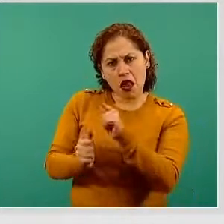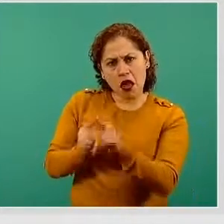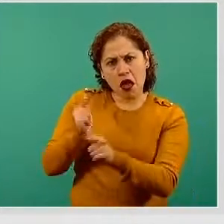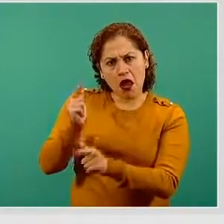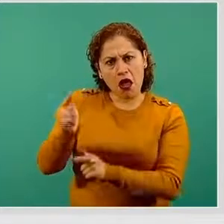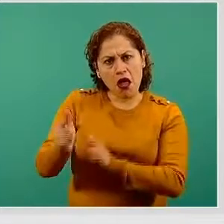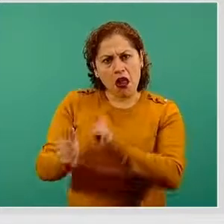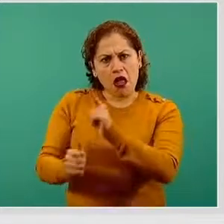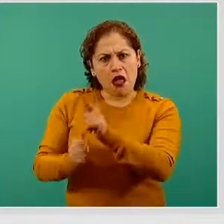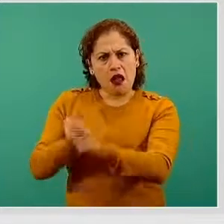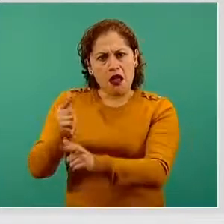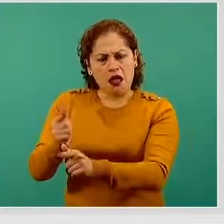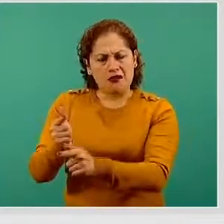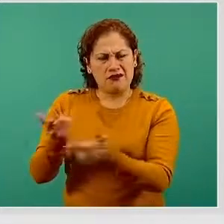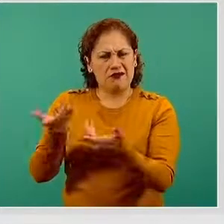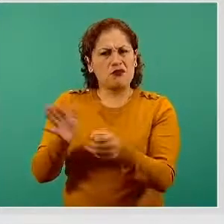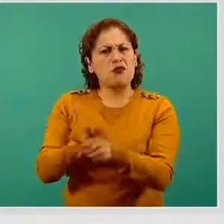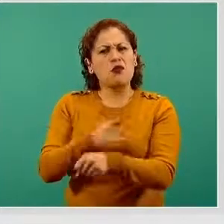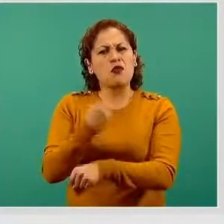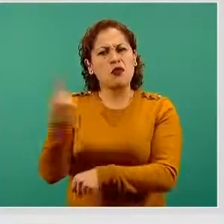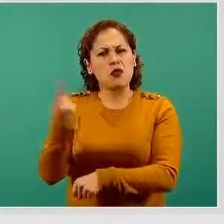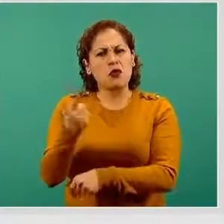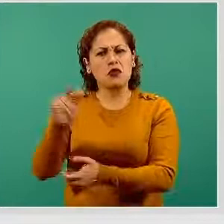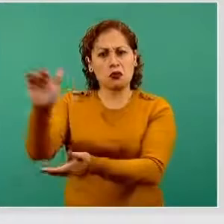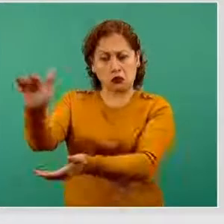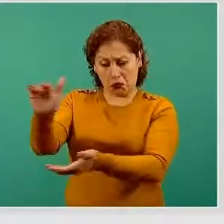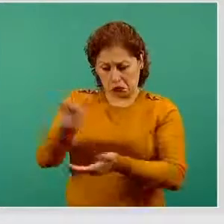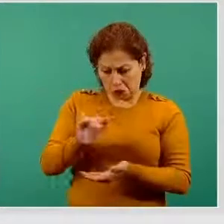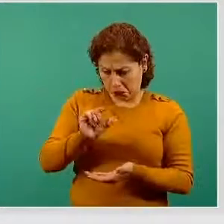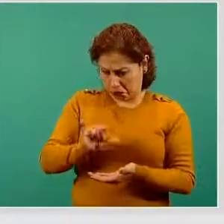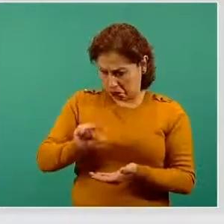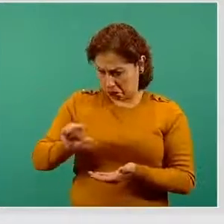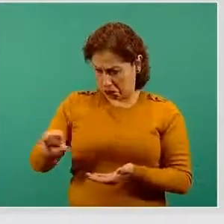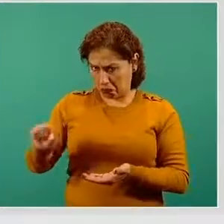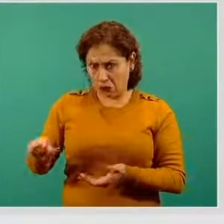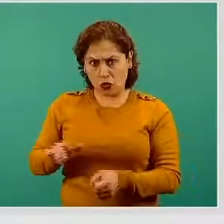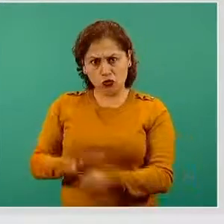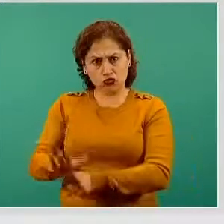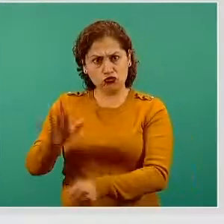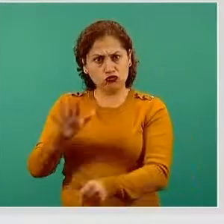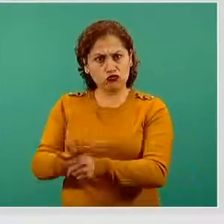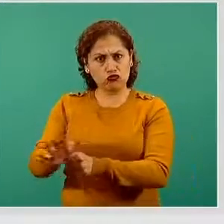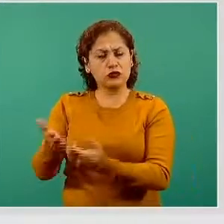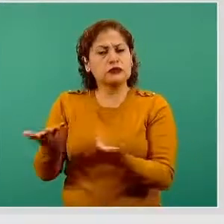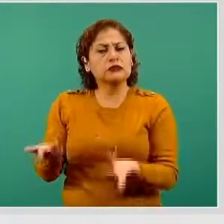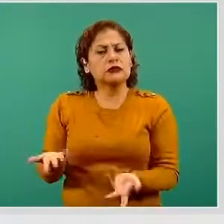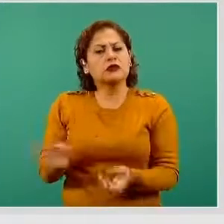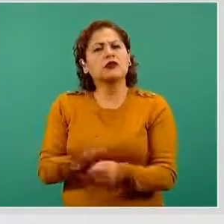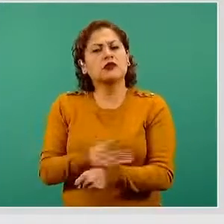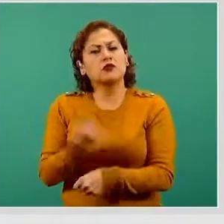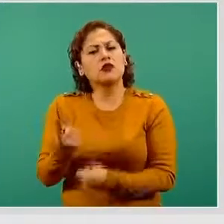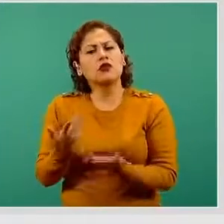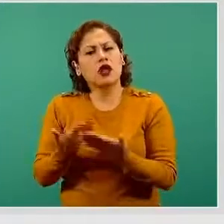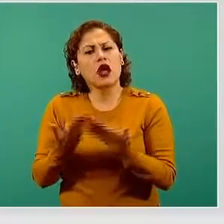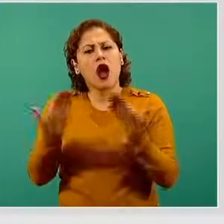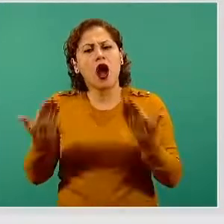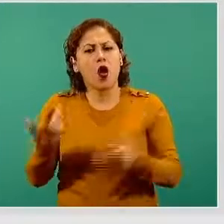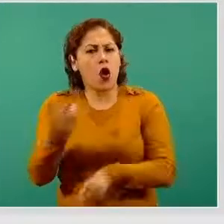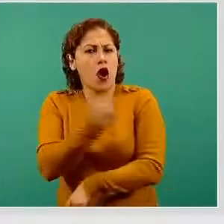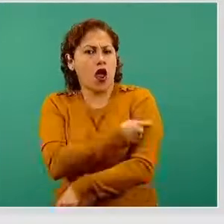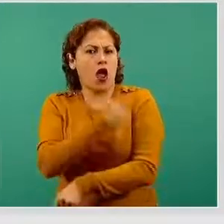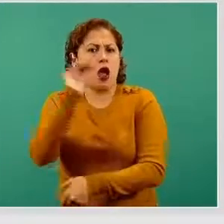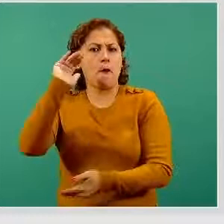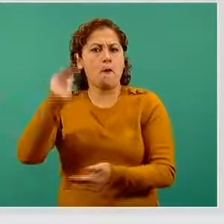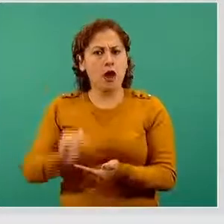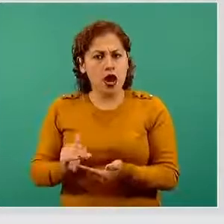hay vacunas disponibles. Yo entiendo así, salvo las de 1 millón que llegaron ayer, pero hay 1 millón disponible que parece que hoy bajó la